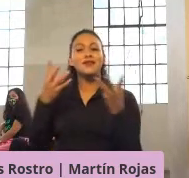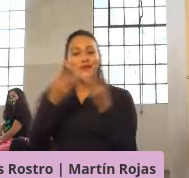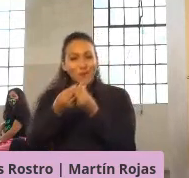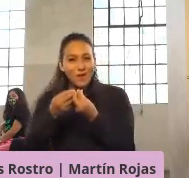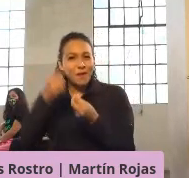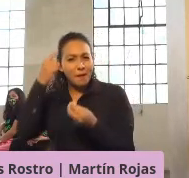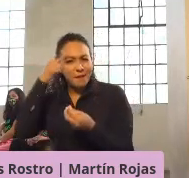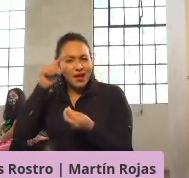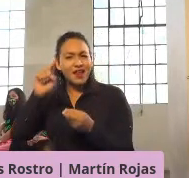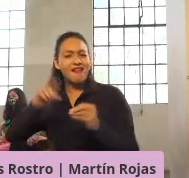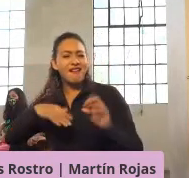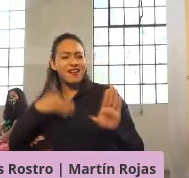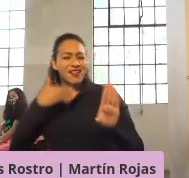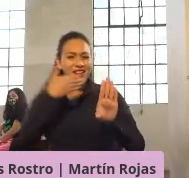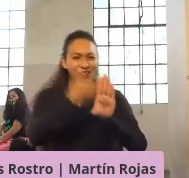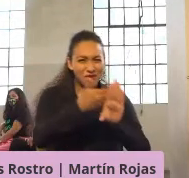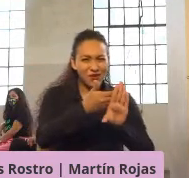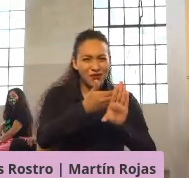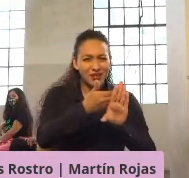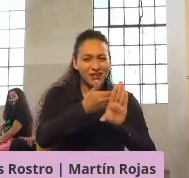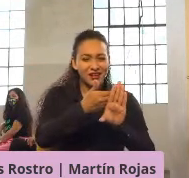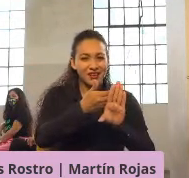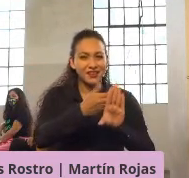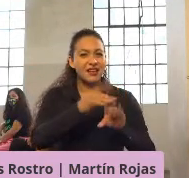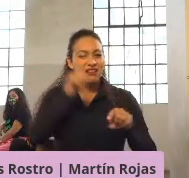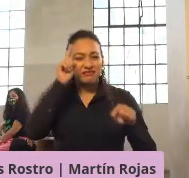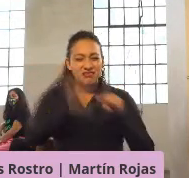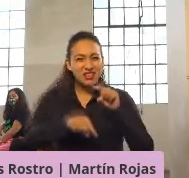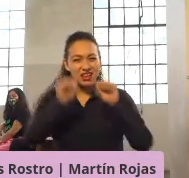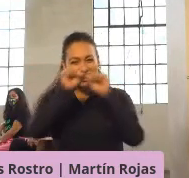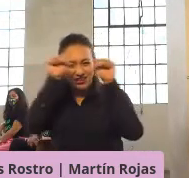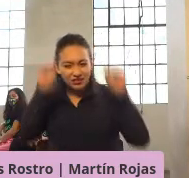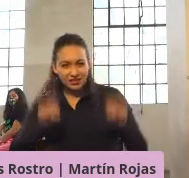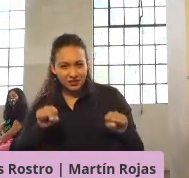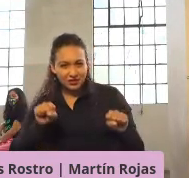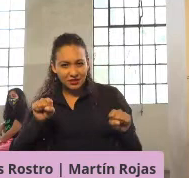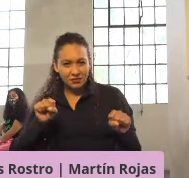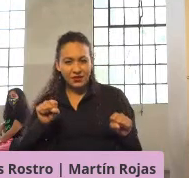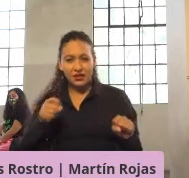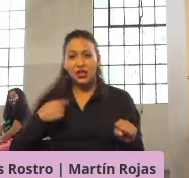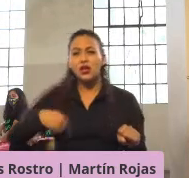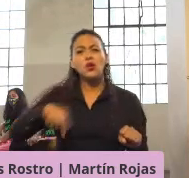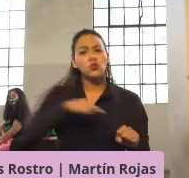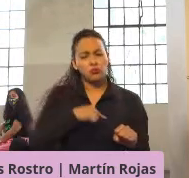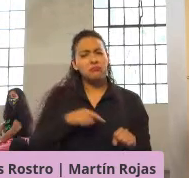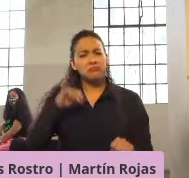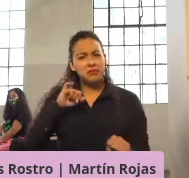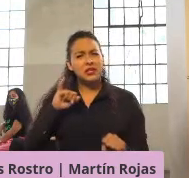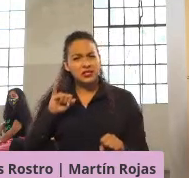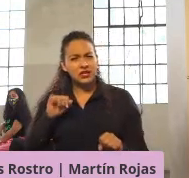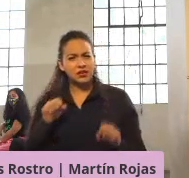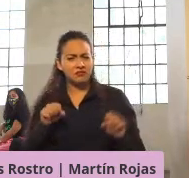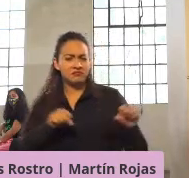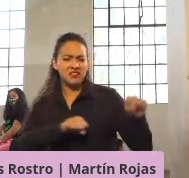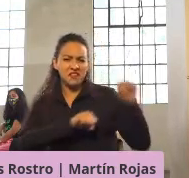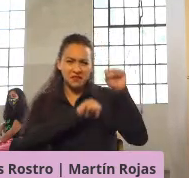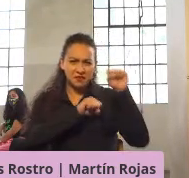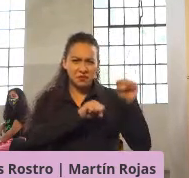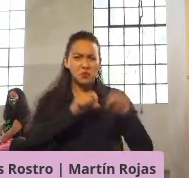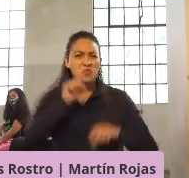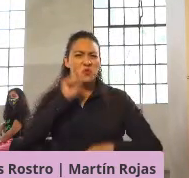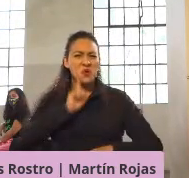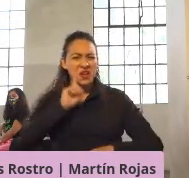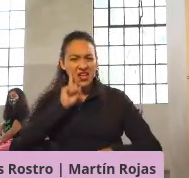tumbando los últimos años, moviéndonos todas, pero en algún momento ser feminista, ¿cuántas mujeres había que decían, no, yo no